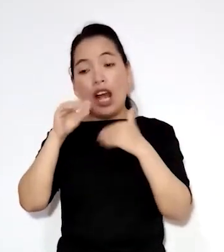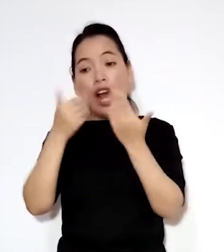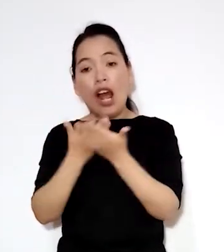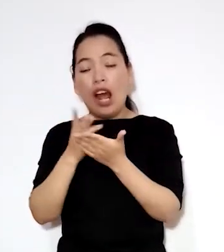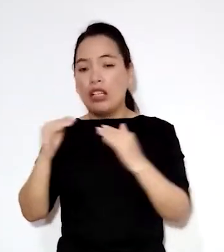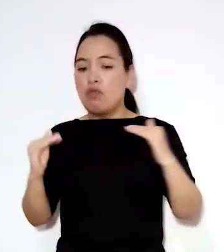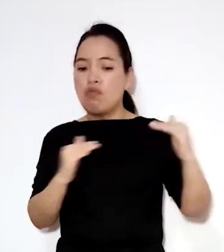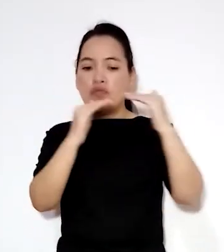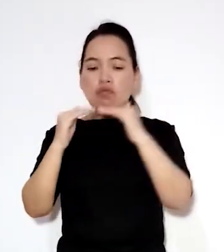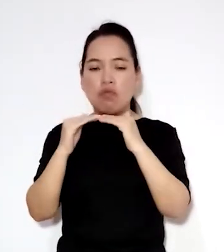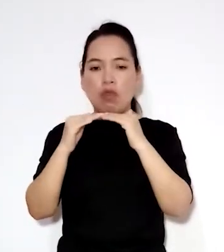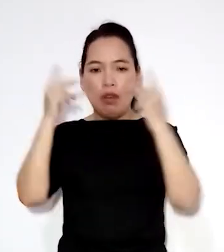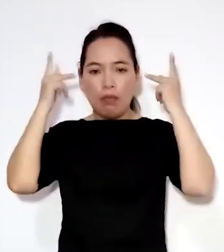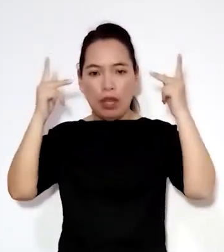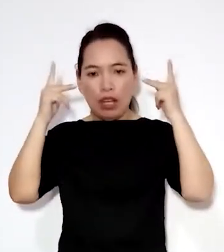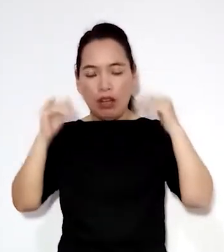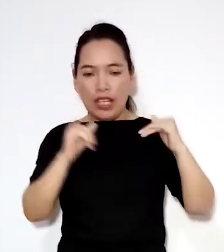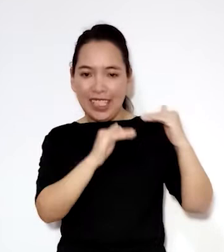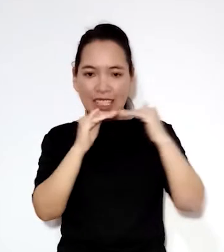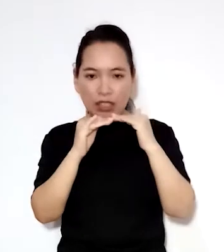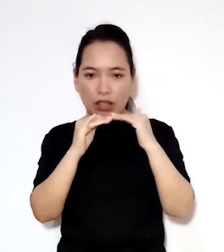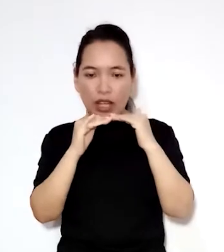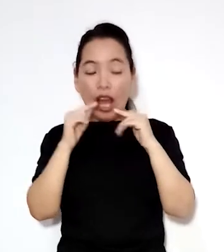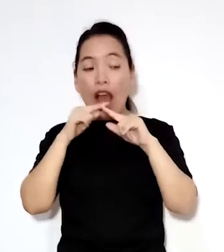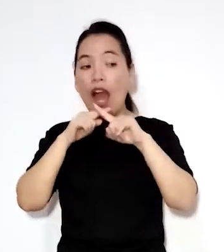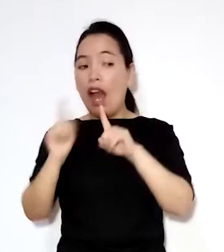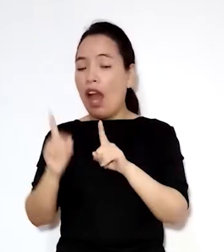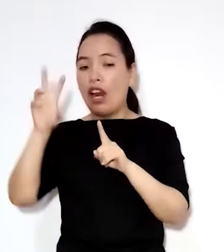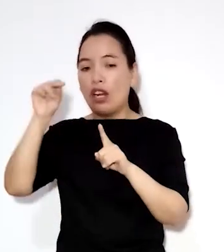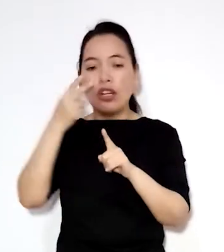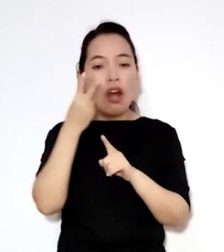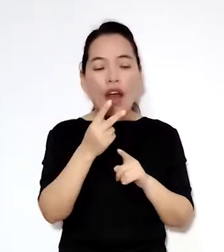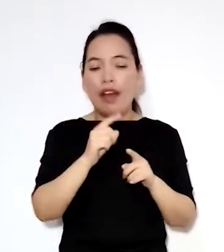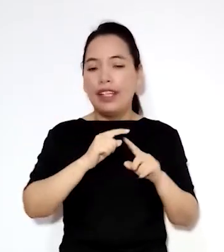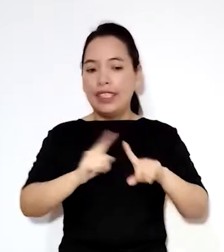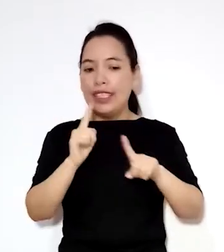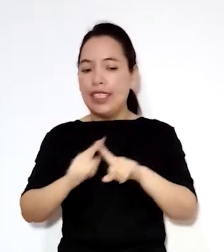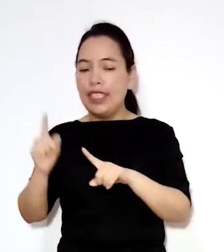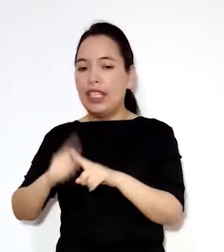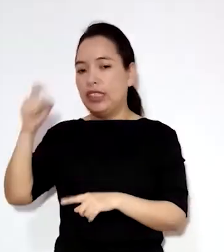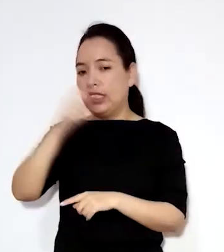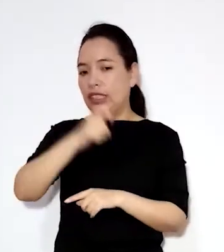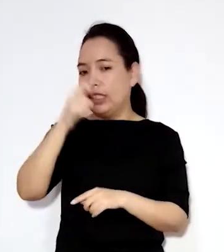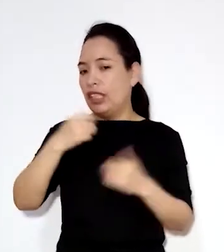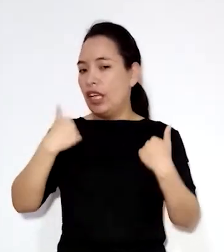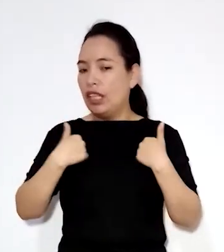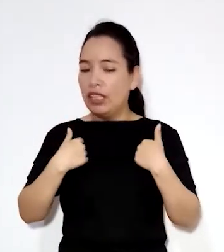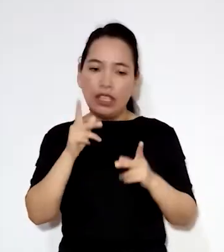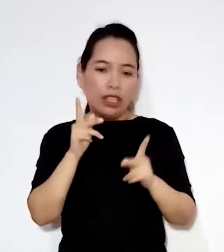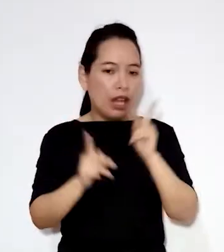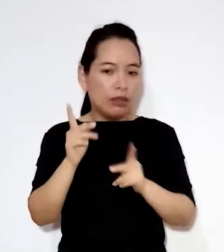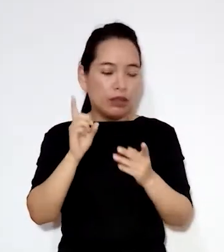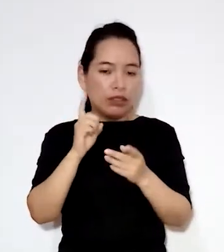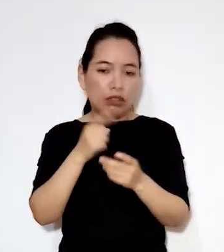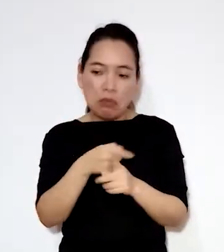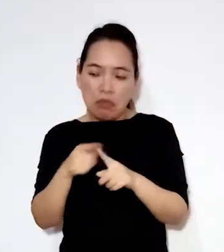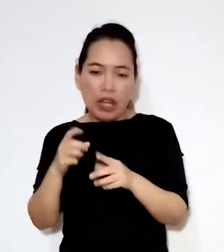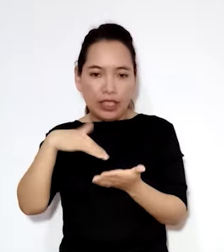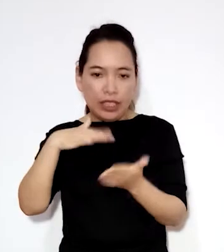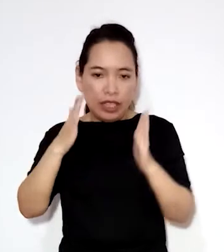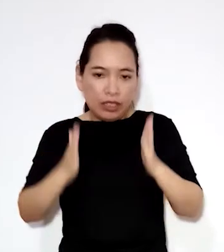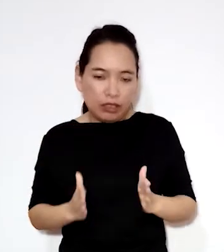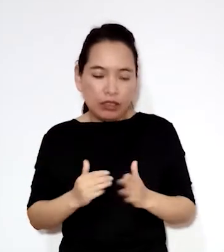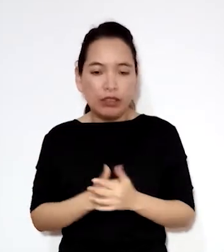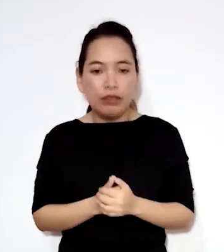la prevalencia de un abordaje pedagógico homogéneo en el sistema educativo que no considera las distintas necesidades